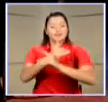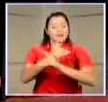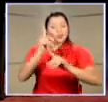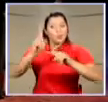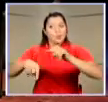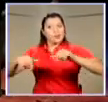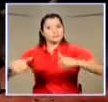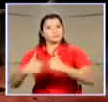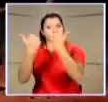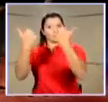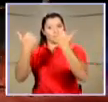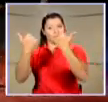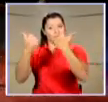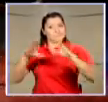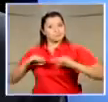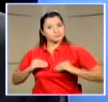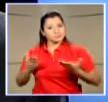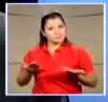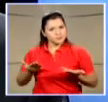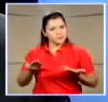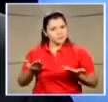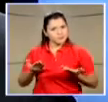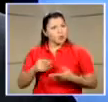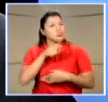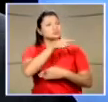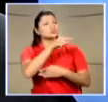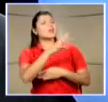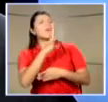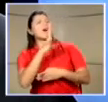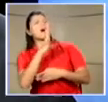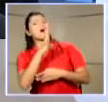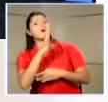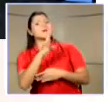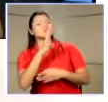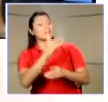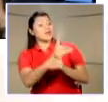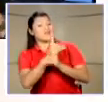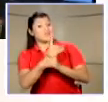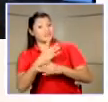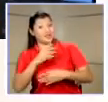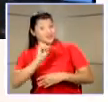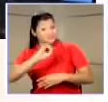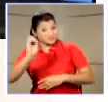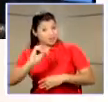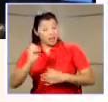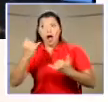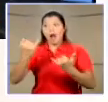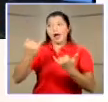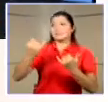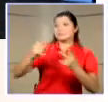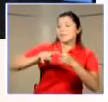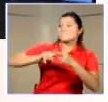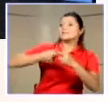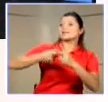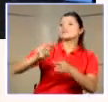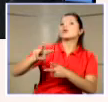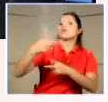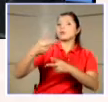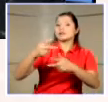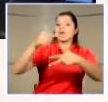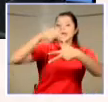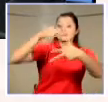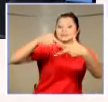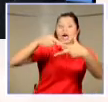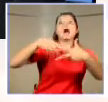esta criminalidad está lanzando. Usted habla de intereses y defender intereses. Estamos empezando al revés. El